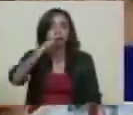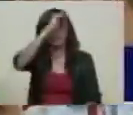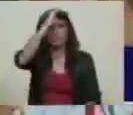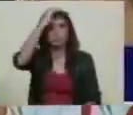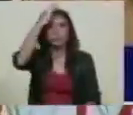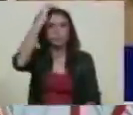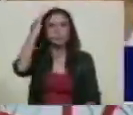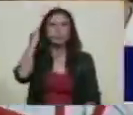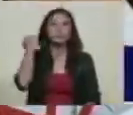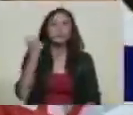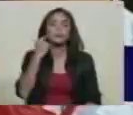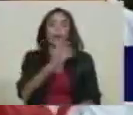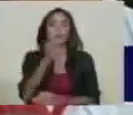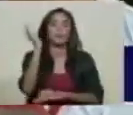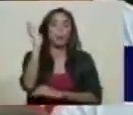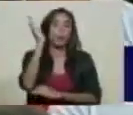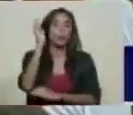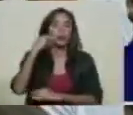Y entre Congreso y Congreso,